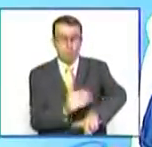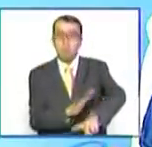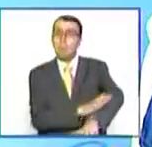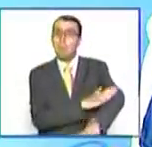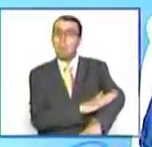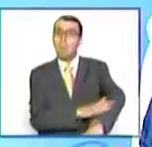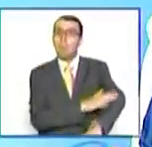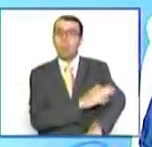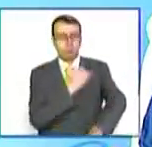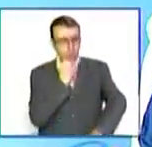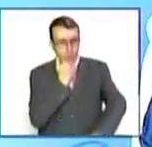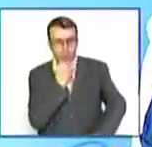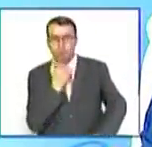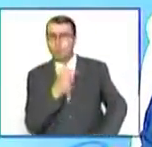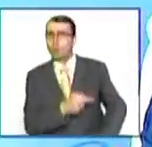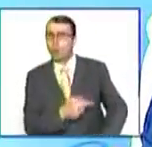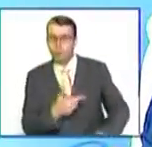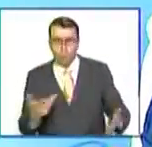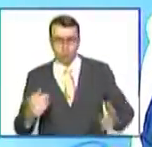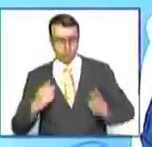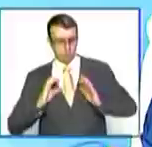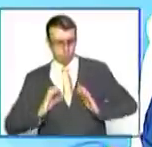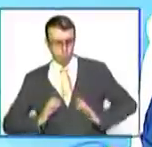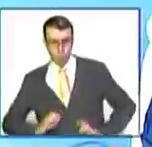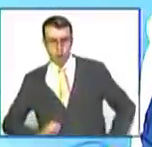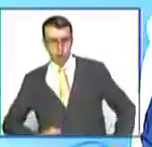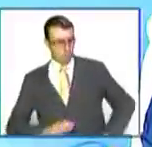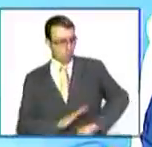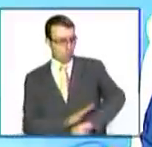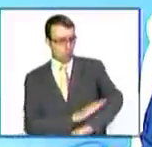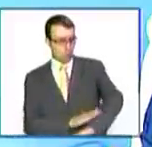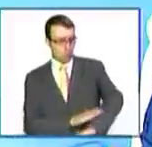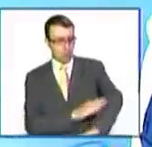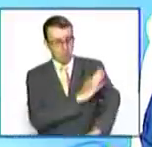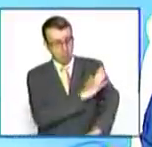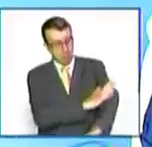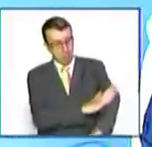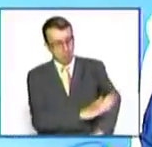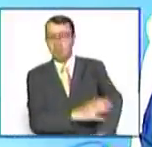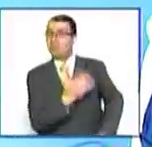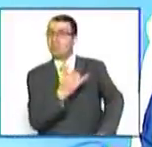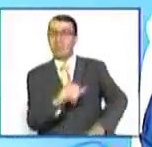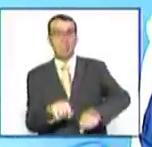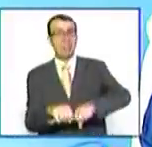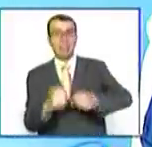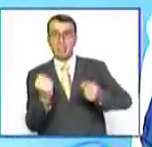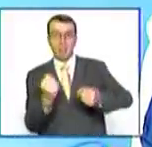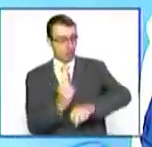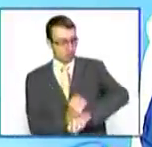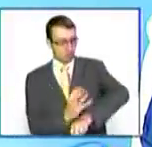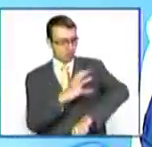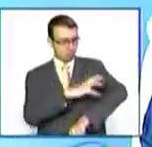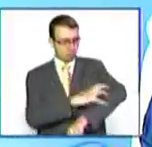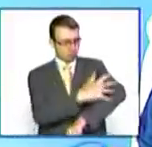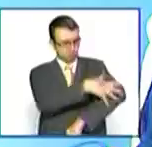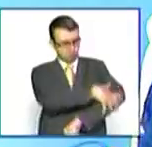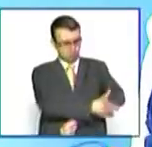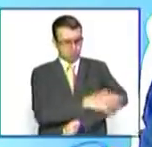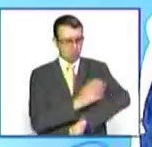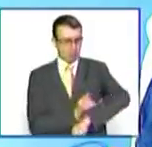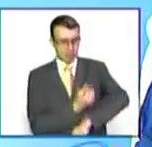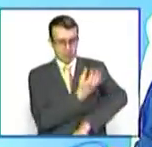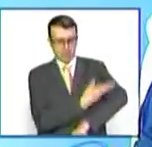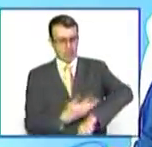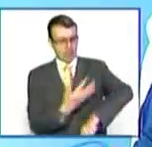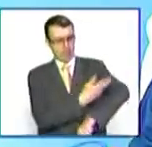pasó? ¿Cómo hizo el cuerpo para producir piel, músculo, vasos sanguíneos, todo lo que